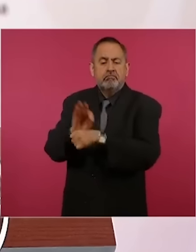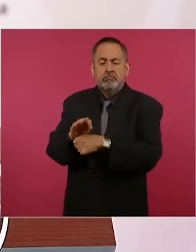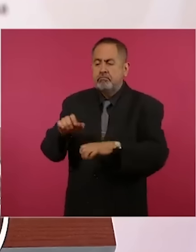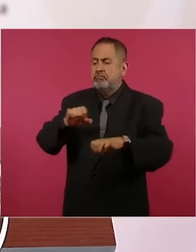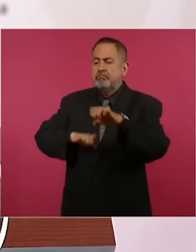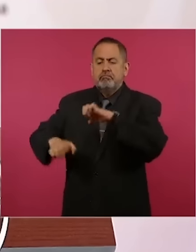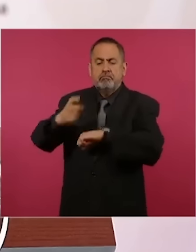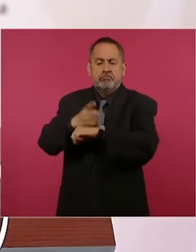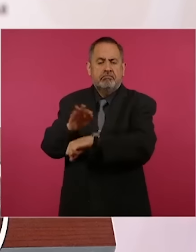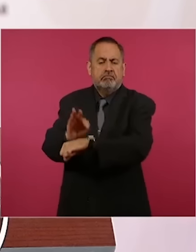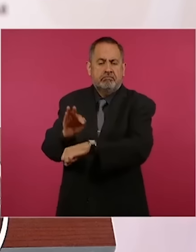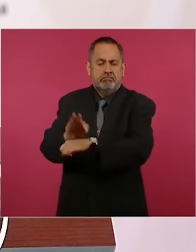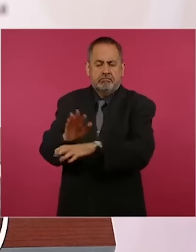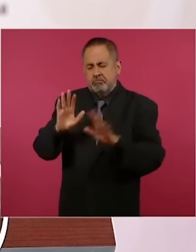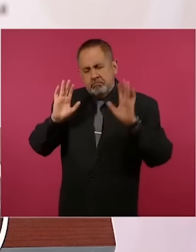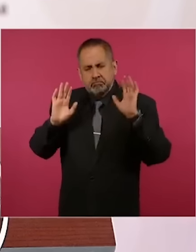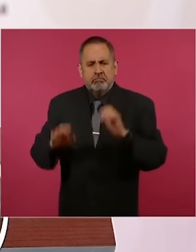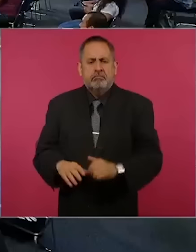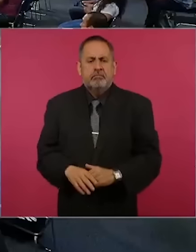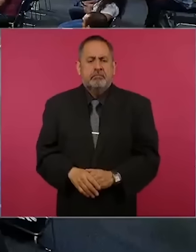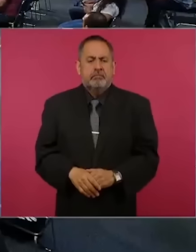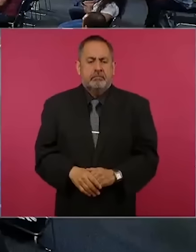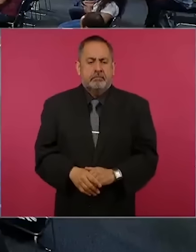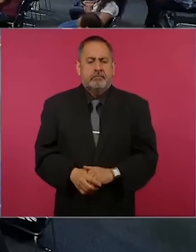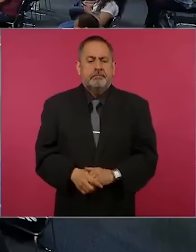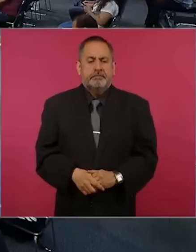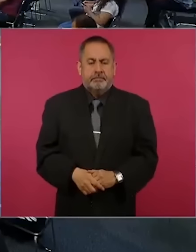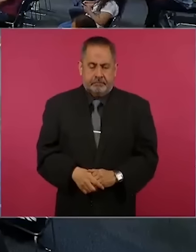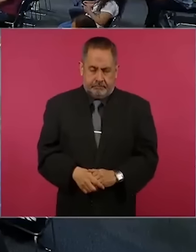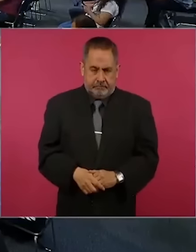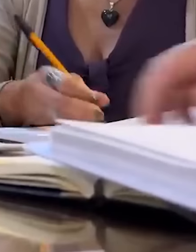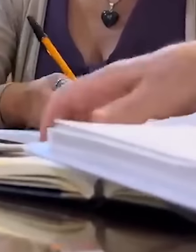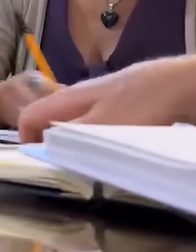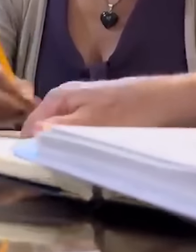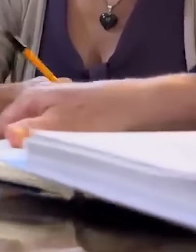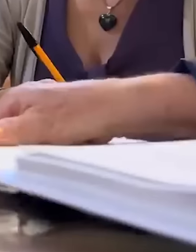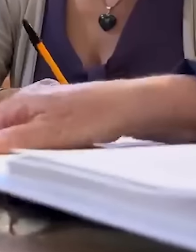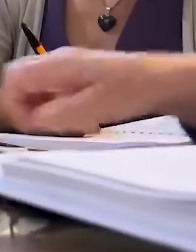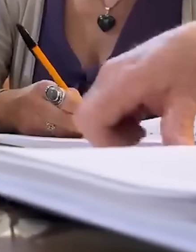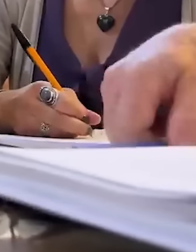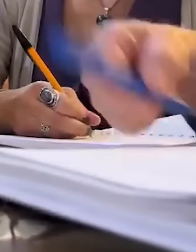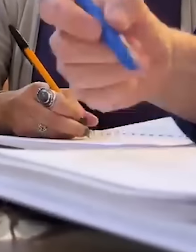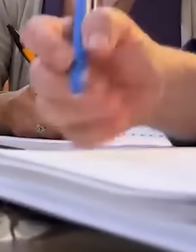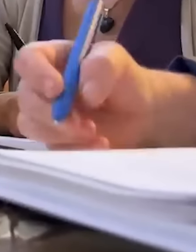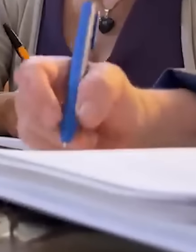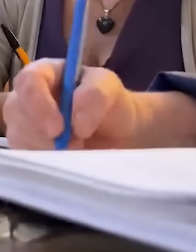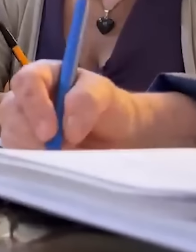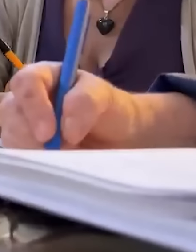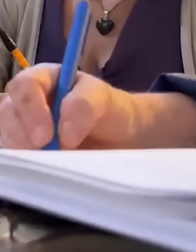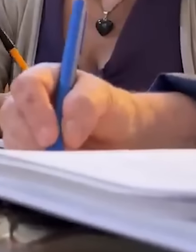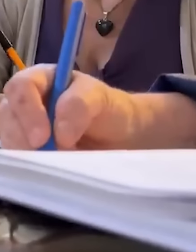Azar Manjarres, jefe del equipo de ayudantía que asiste al titular del Ejecutivo, quien reportó un ingreso anual de